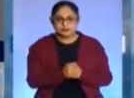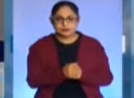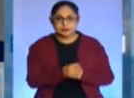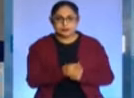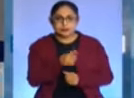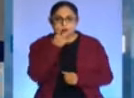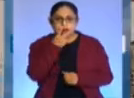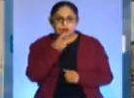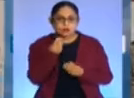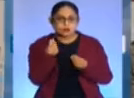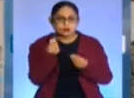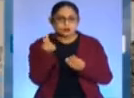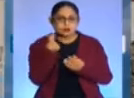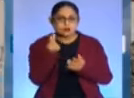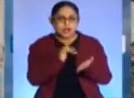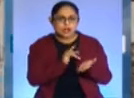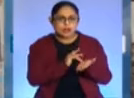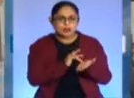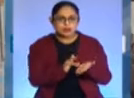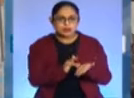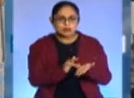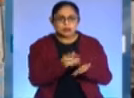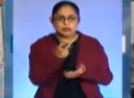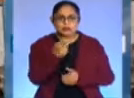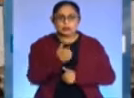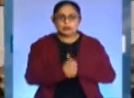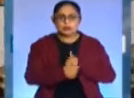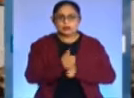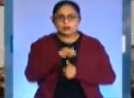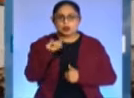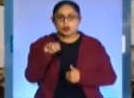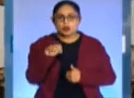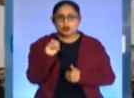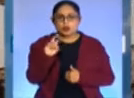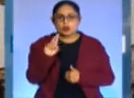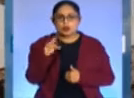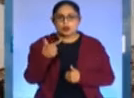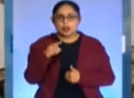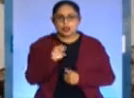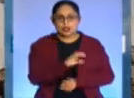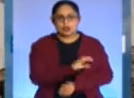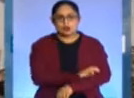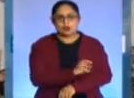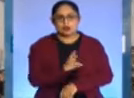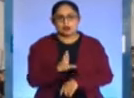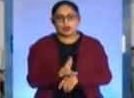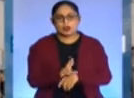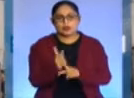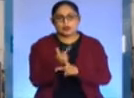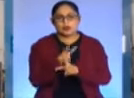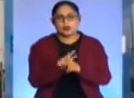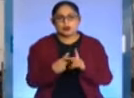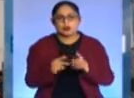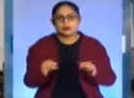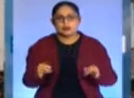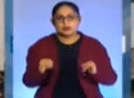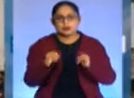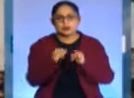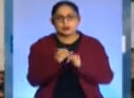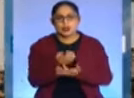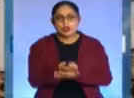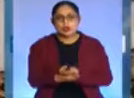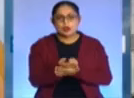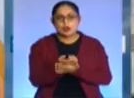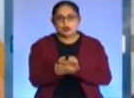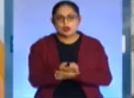requiere mucho apoyo. En su participación, Jorge Abascal Andrade, coordinador de programas del Instituto Nacional de Economía Social